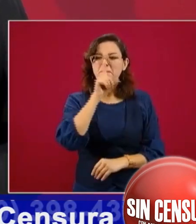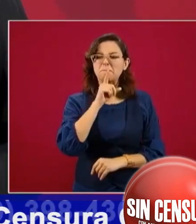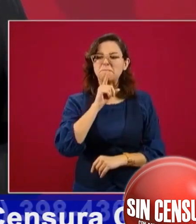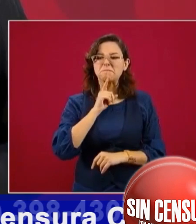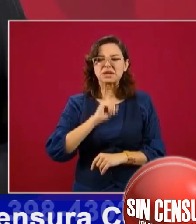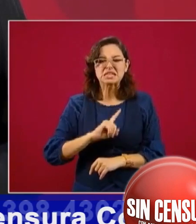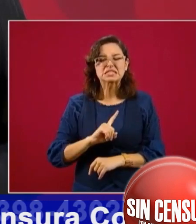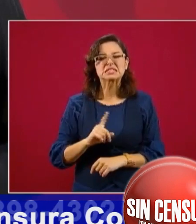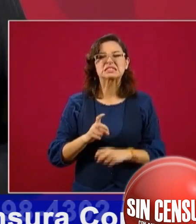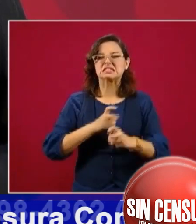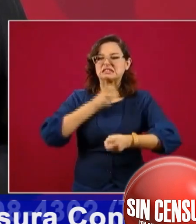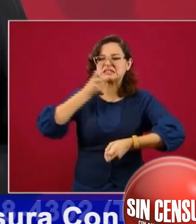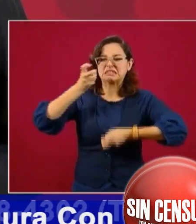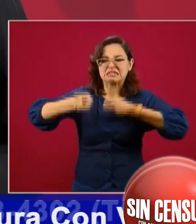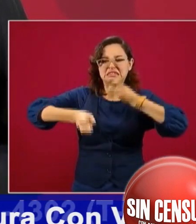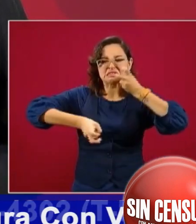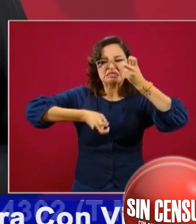calumnian.